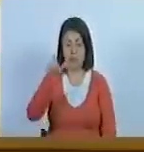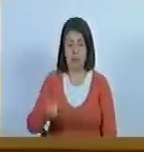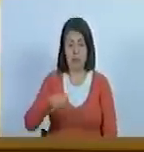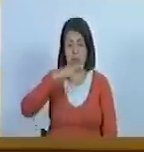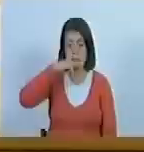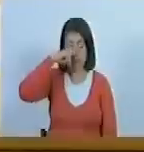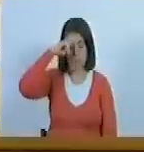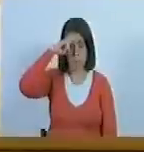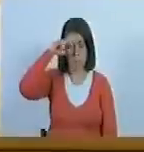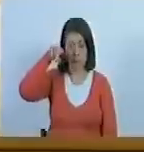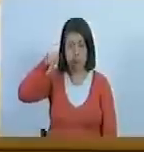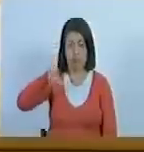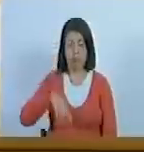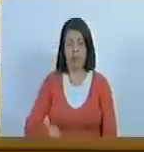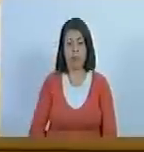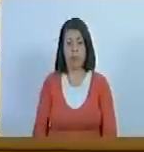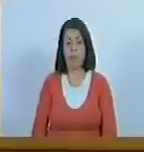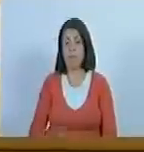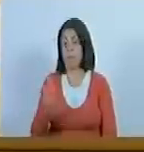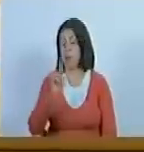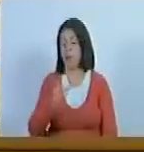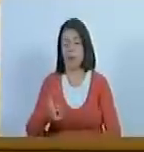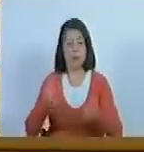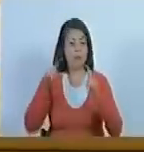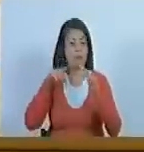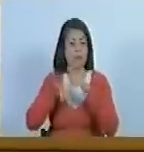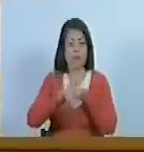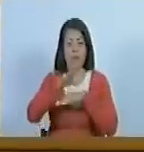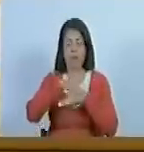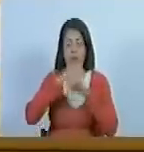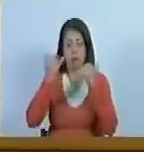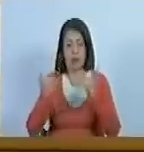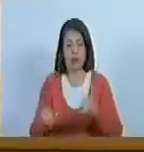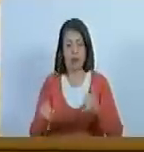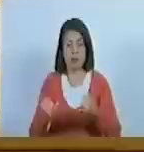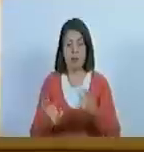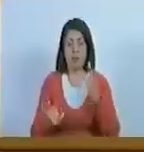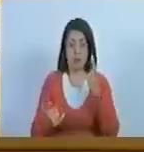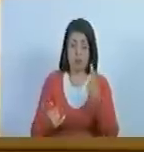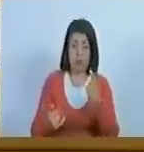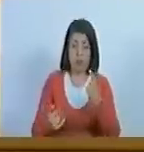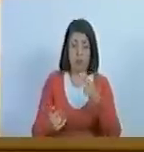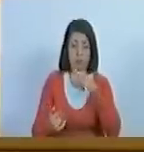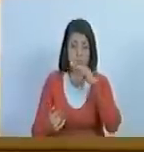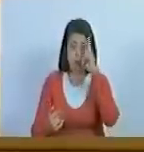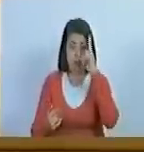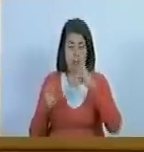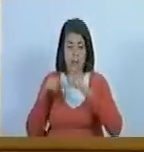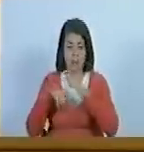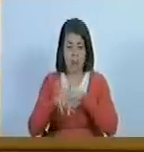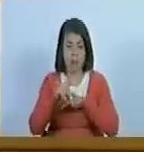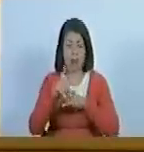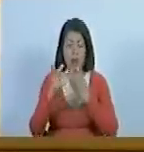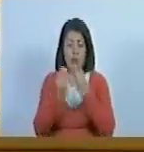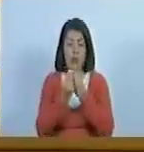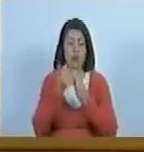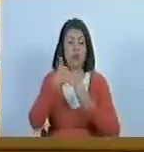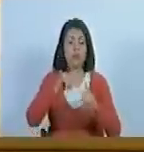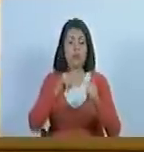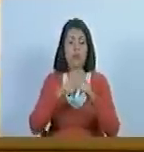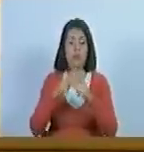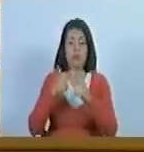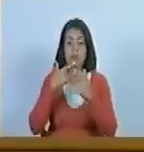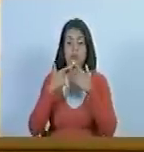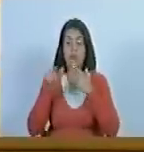padre fue que no se le permitió la entrada porque ya había entrado uno de los progenitores, que es la madre. El mismo periodista, Román